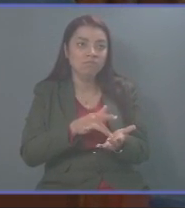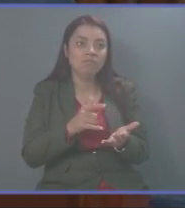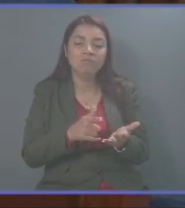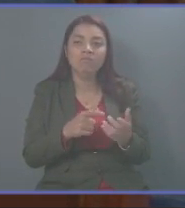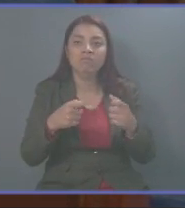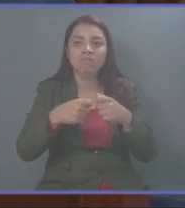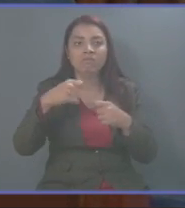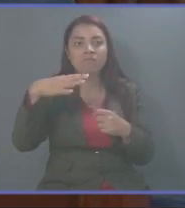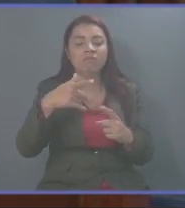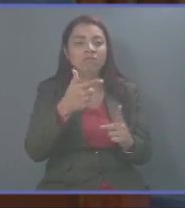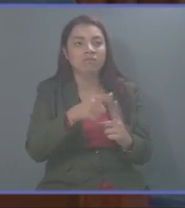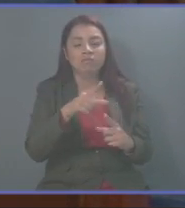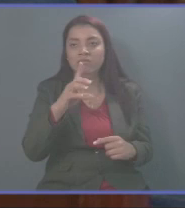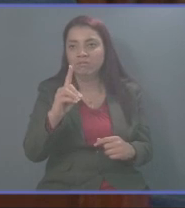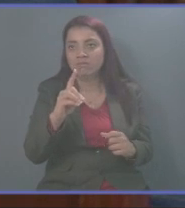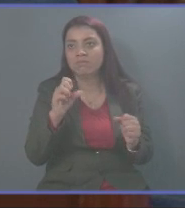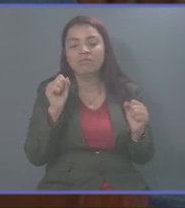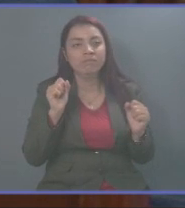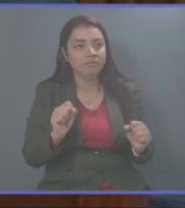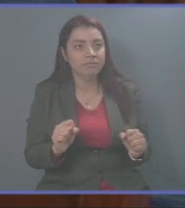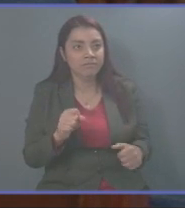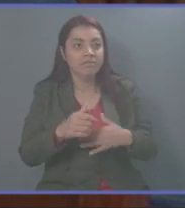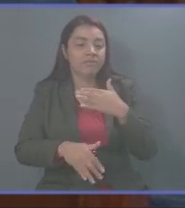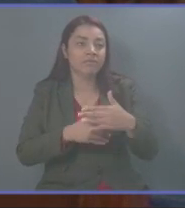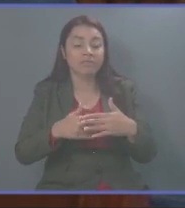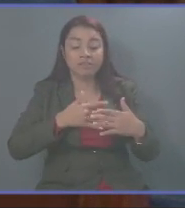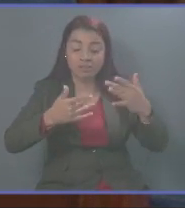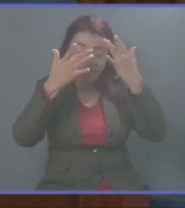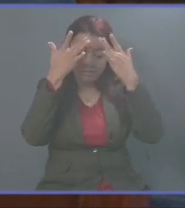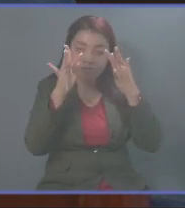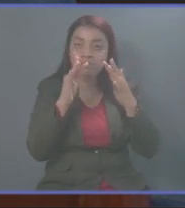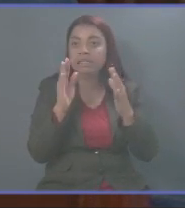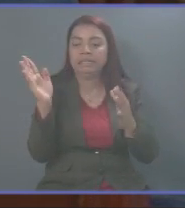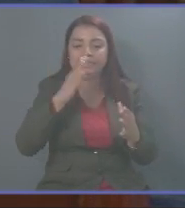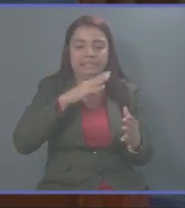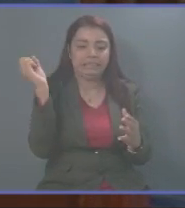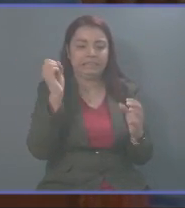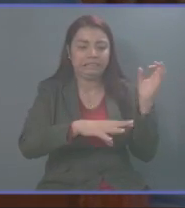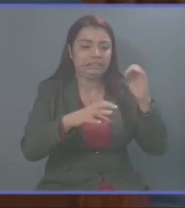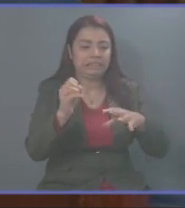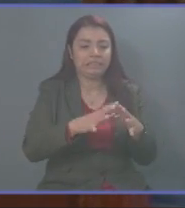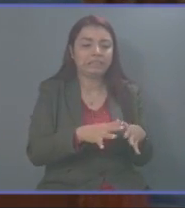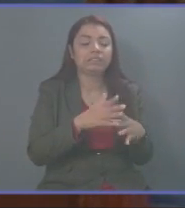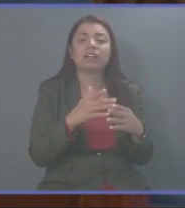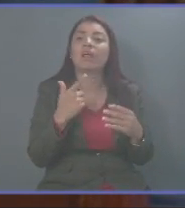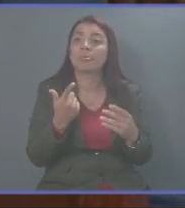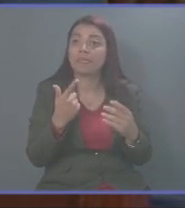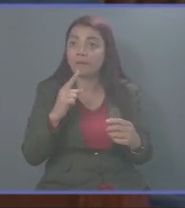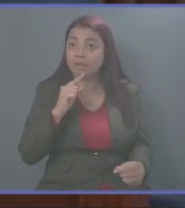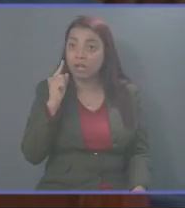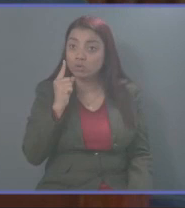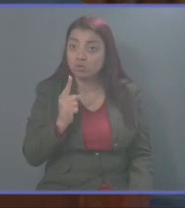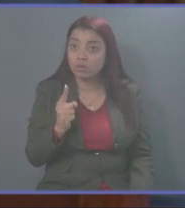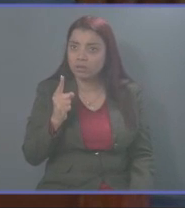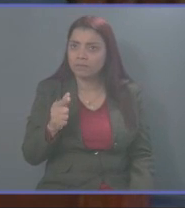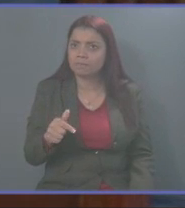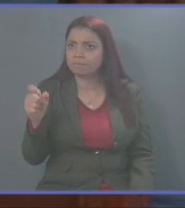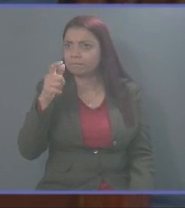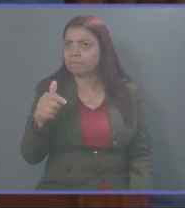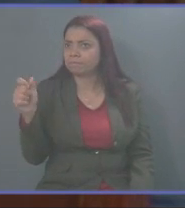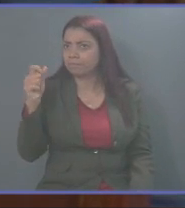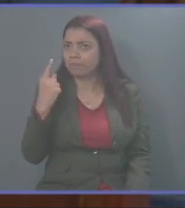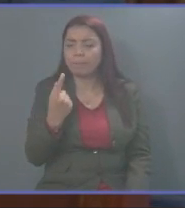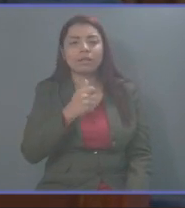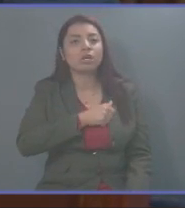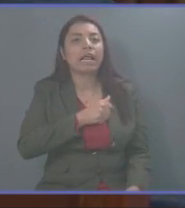del mismo. Literal D, eliminación o disposición final de la menor cantidad de residuos. Será obligación de todos los